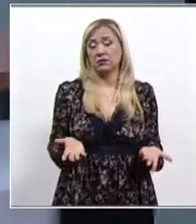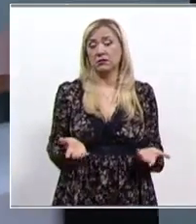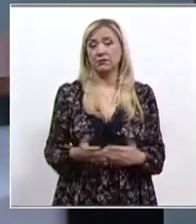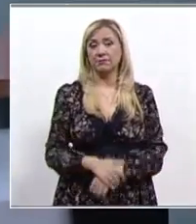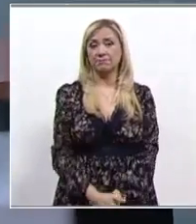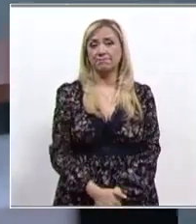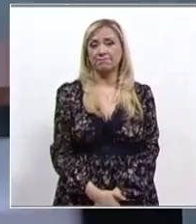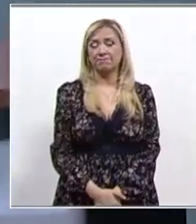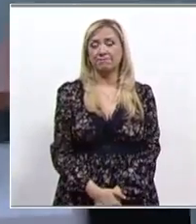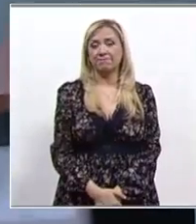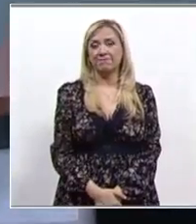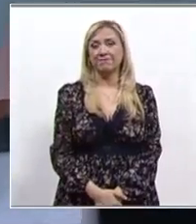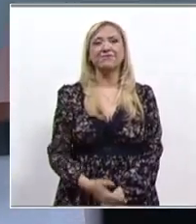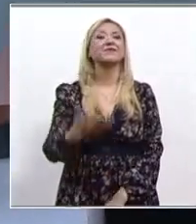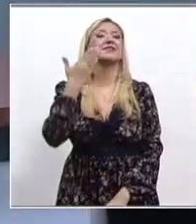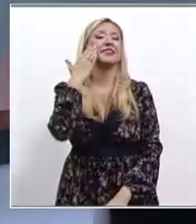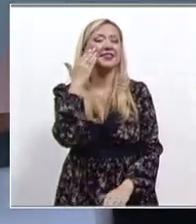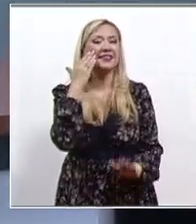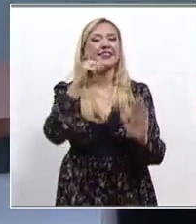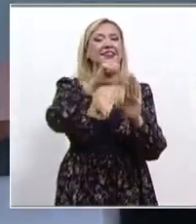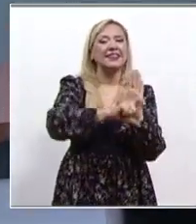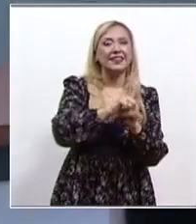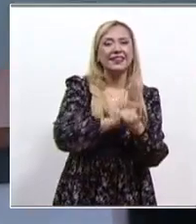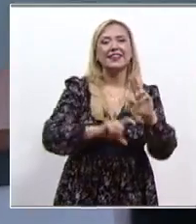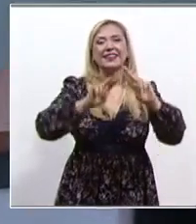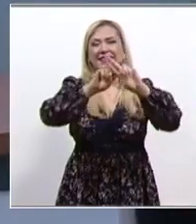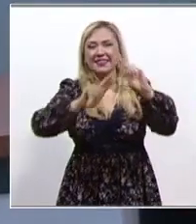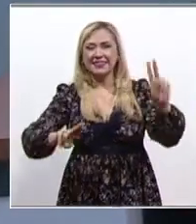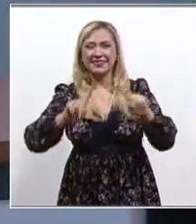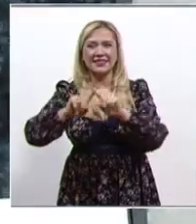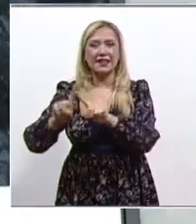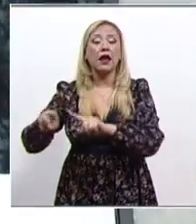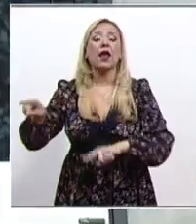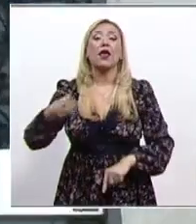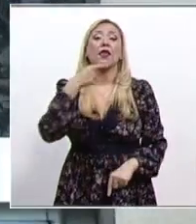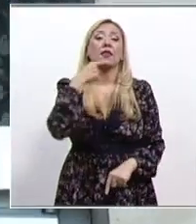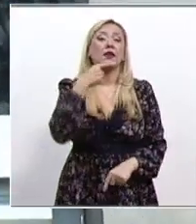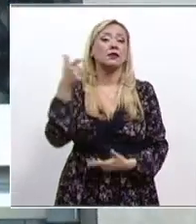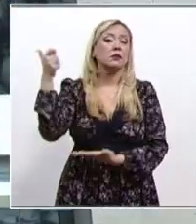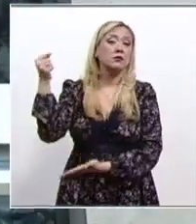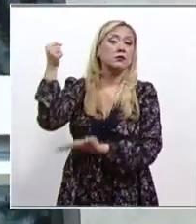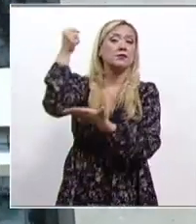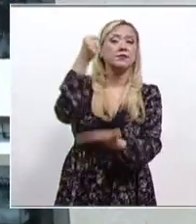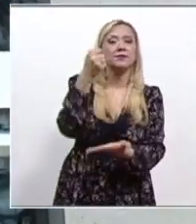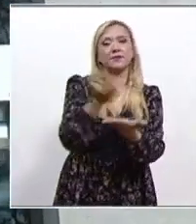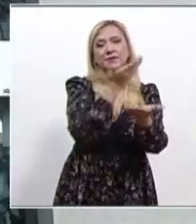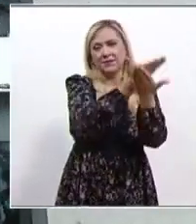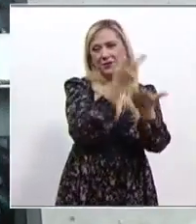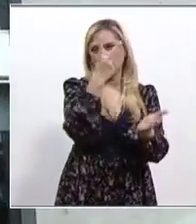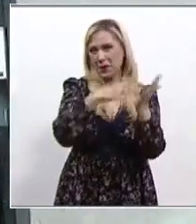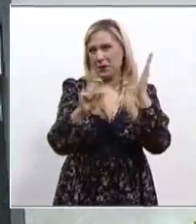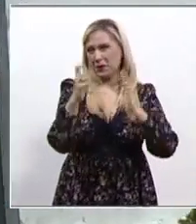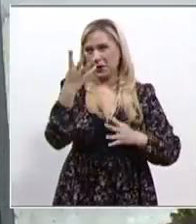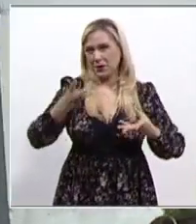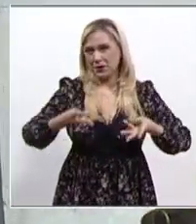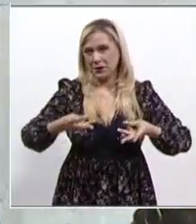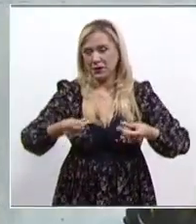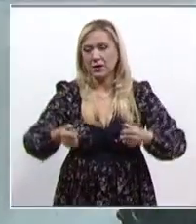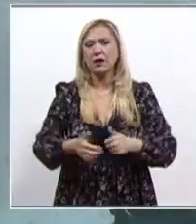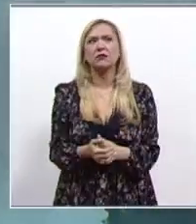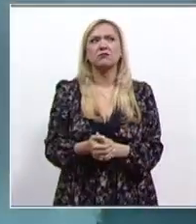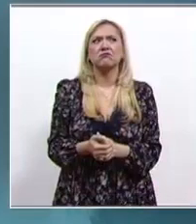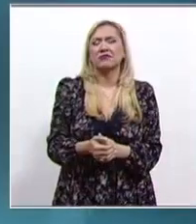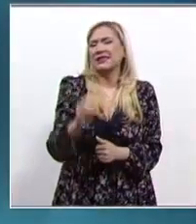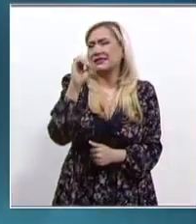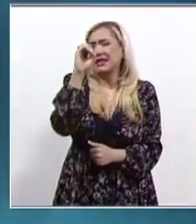Y a través de redes sociales, el Poder Judicial de la Federación reiteró que el presupuesto solicitado para 2024 apenas representa